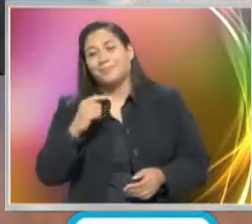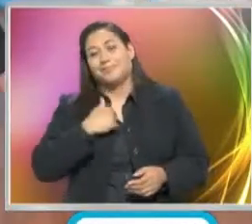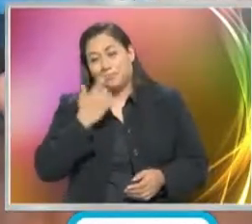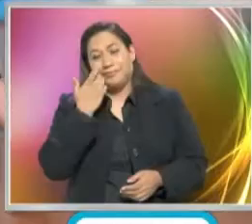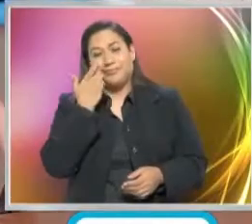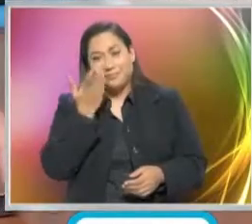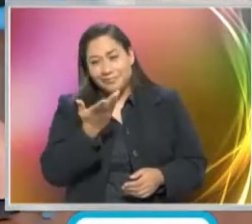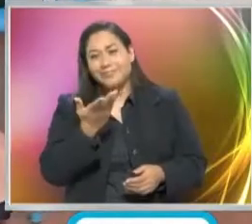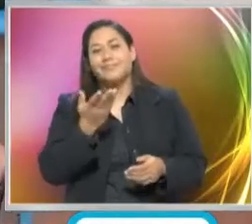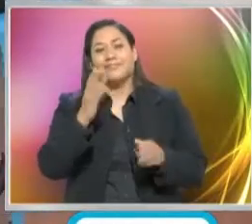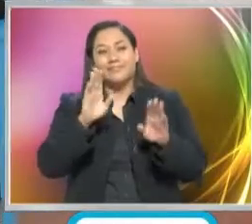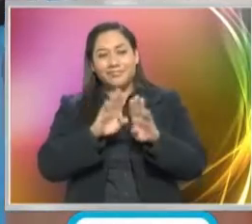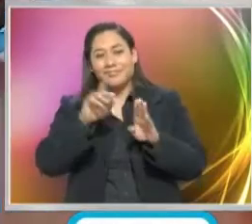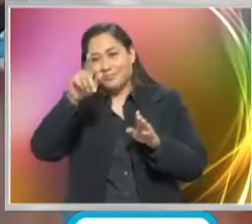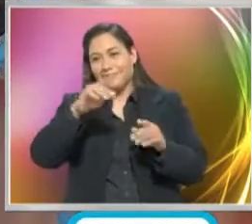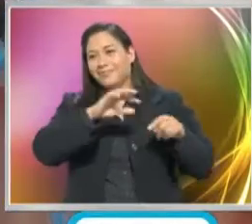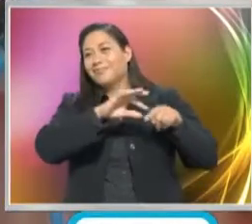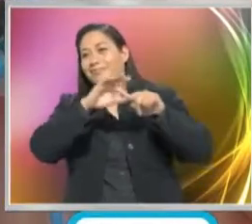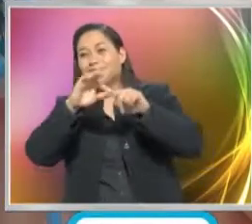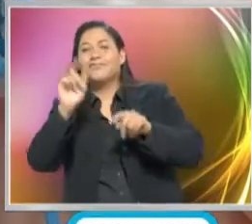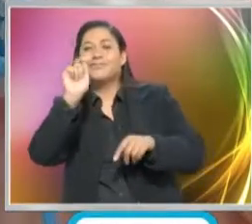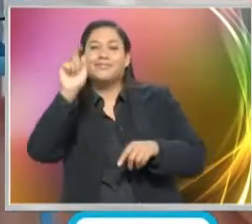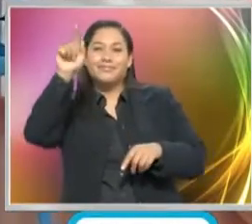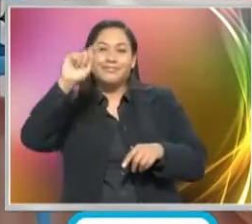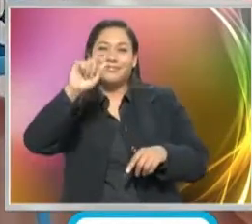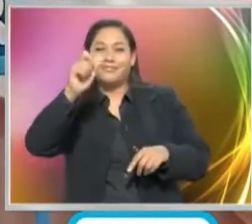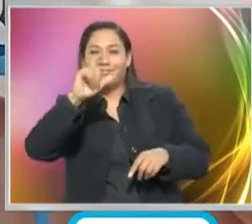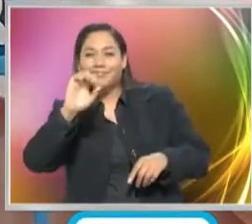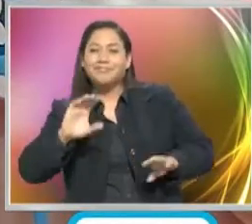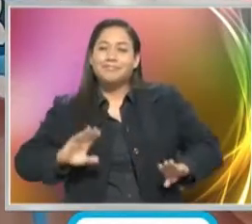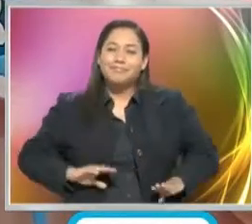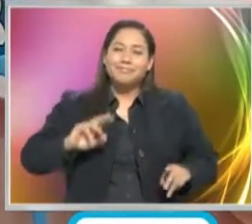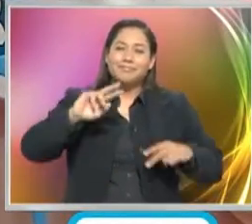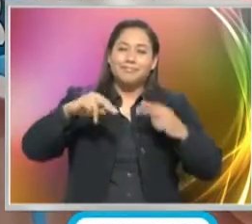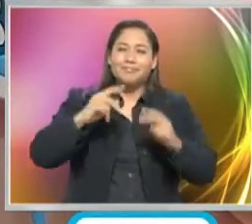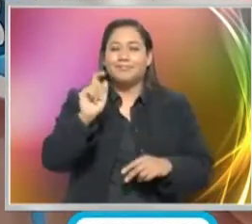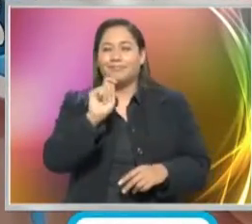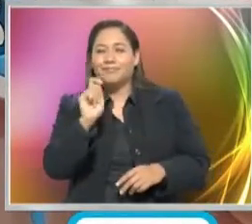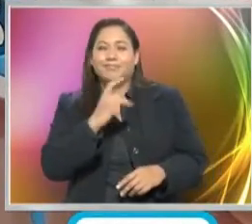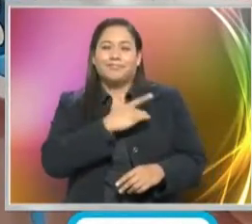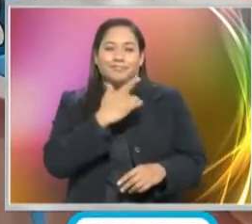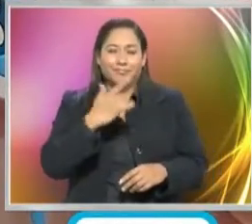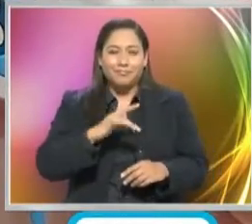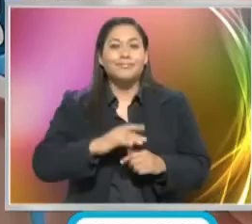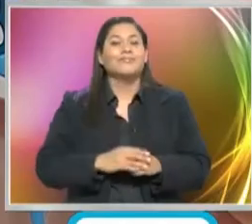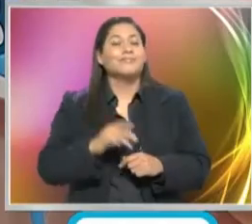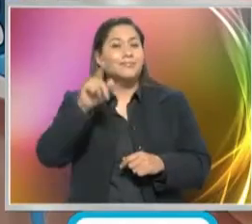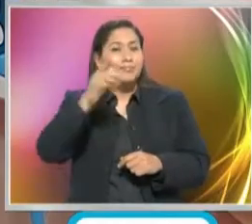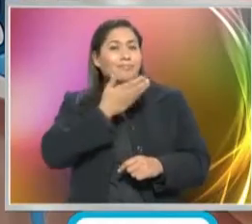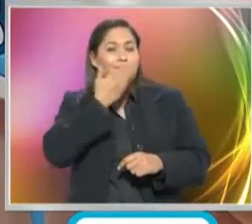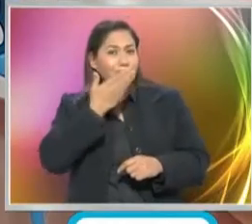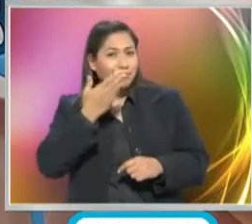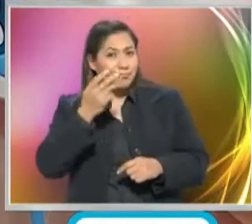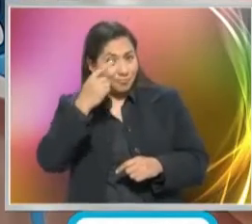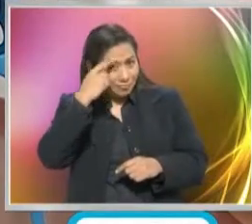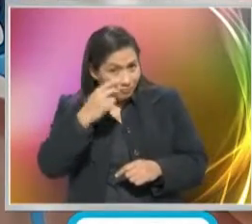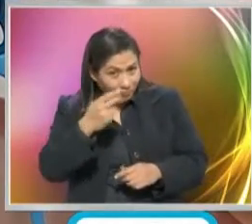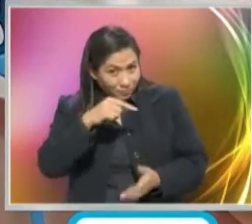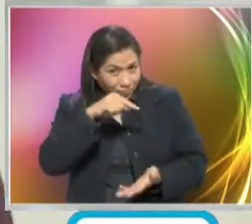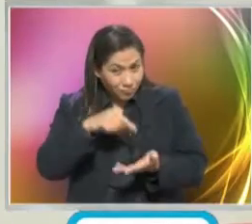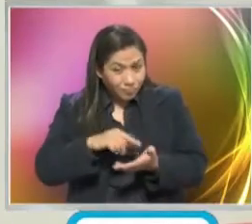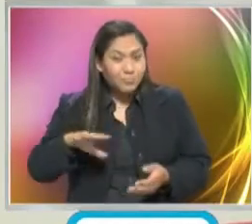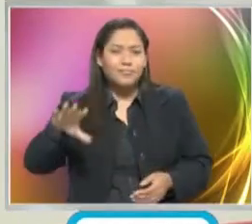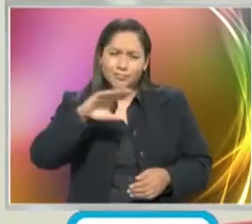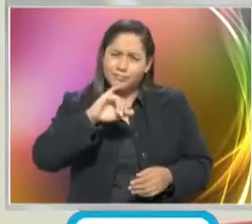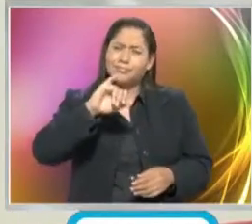quisiera que me llevara un novio allá a Taxco, como bien dices, las parejitas, muy Se románticos. usa mucho, ¿no? ¿Es para eso ese lugar? Pues mira, Sí. para